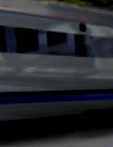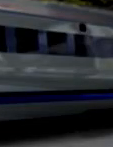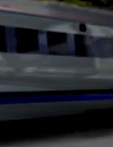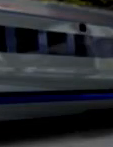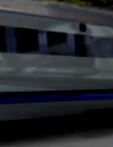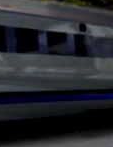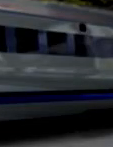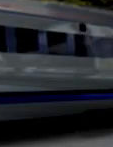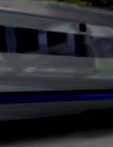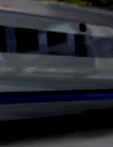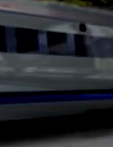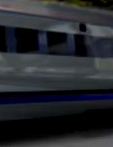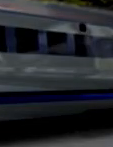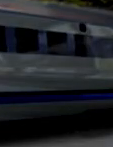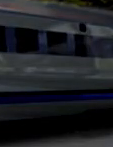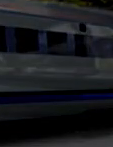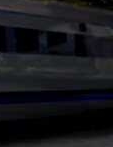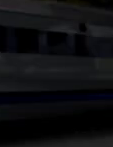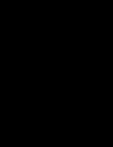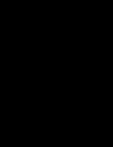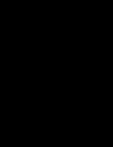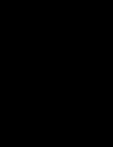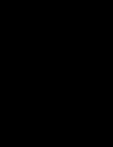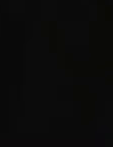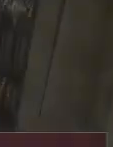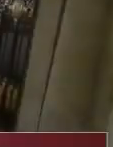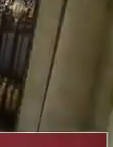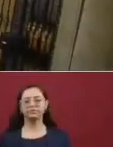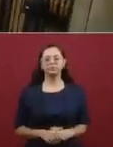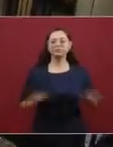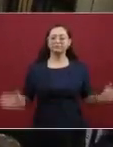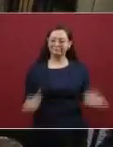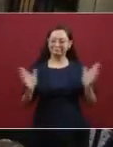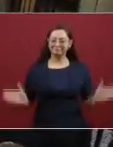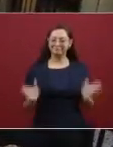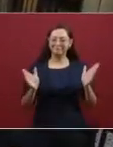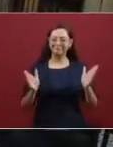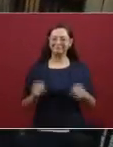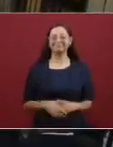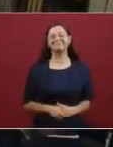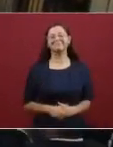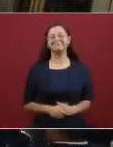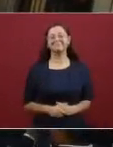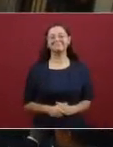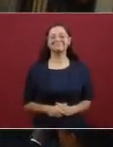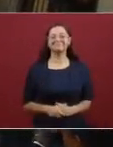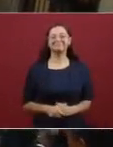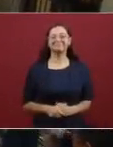En la conferencia de hoy, el presidente Andrés Manuel López Obrador. ¡Ánimo!